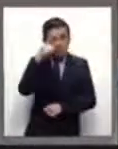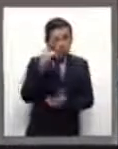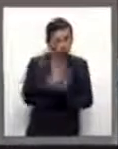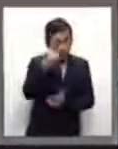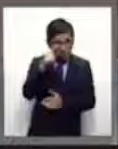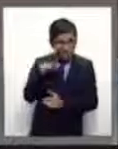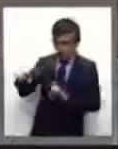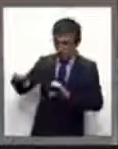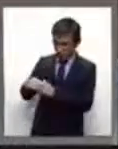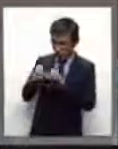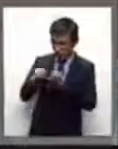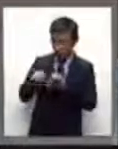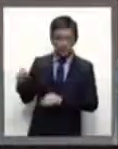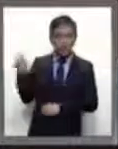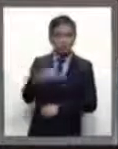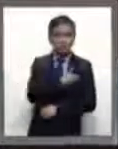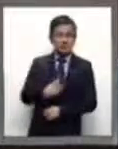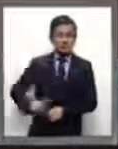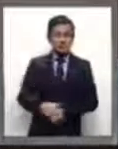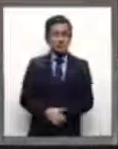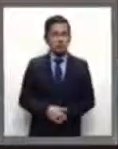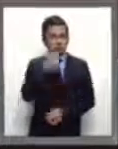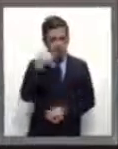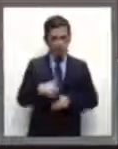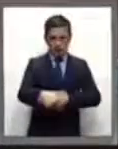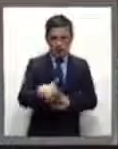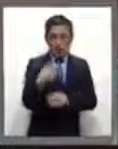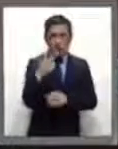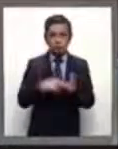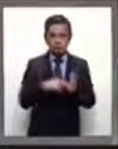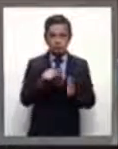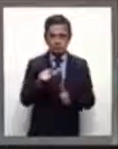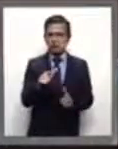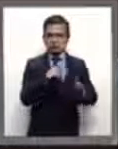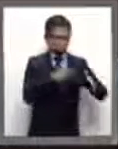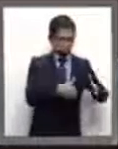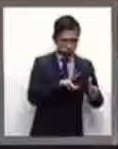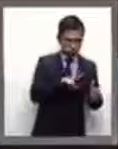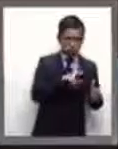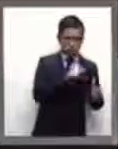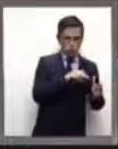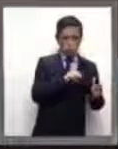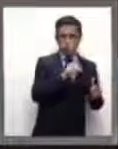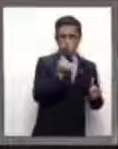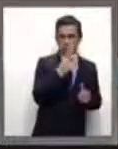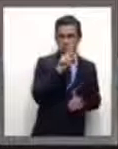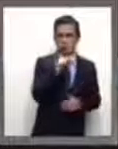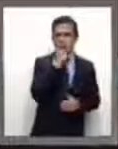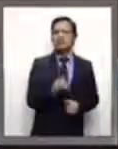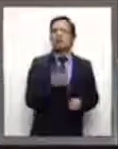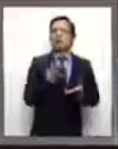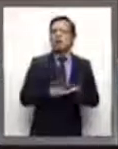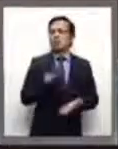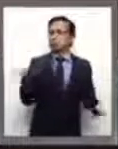la Presidencia, y para 2017 no se da cuenta en el tomo 9. Hay una opacidad en los